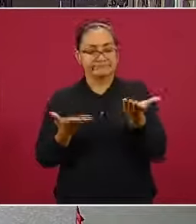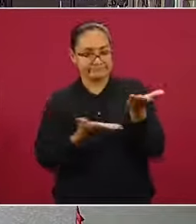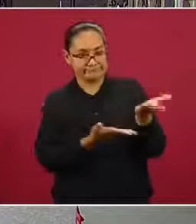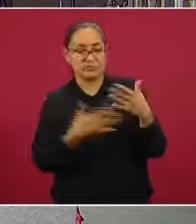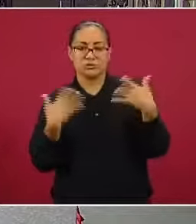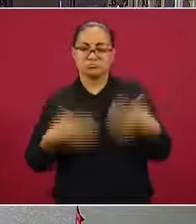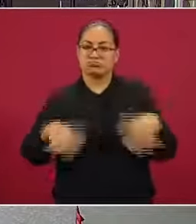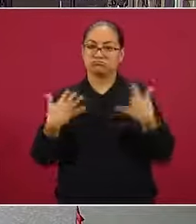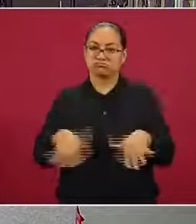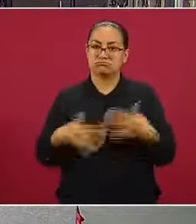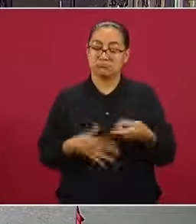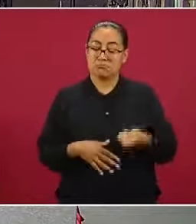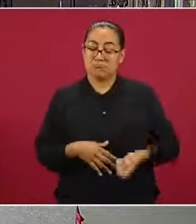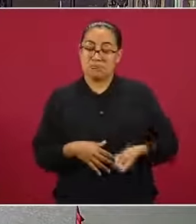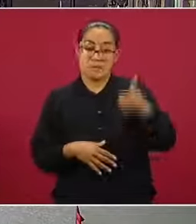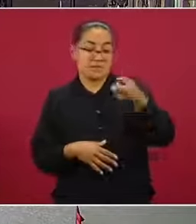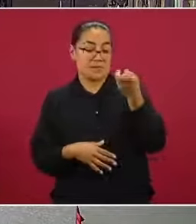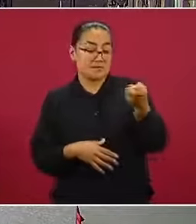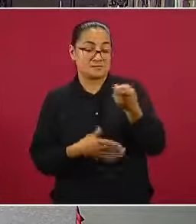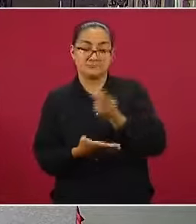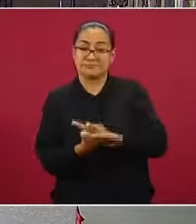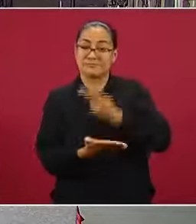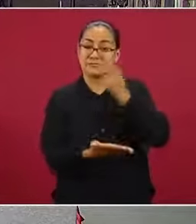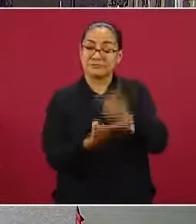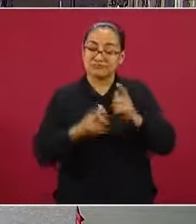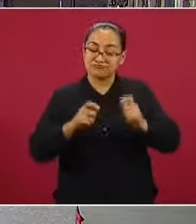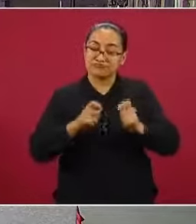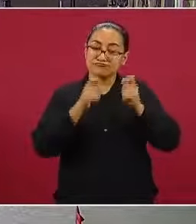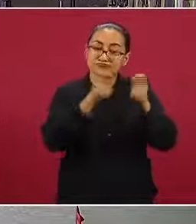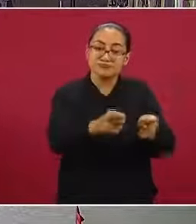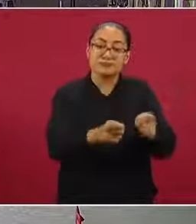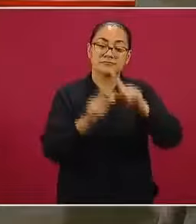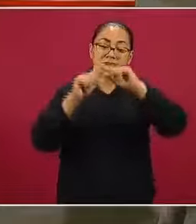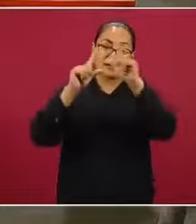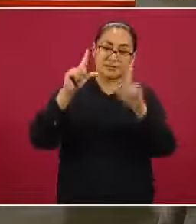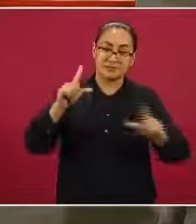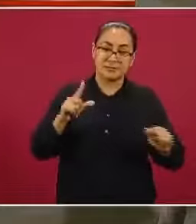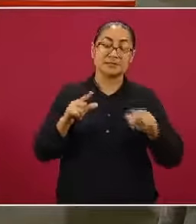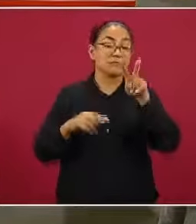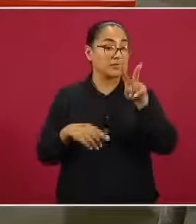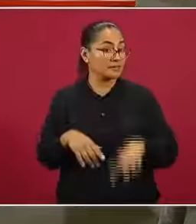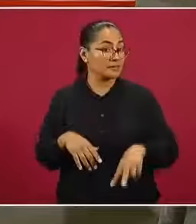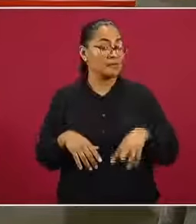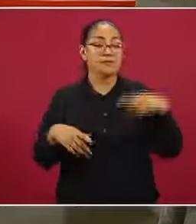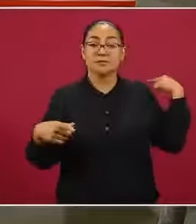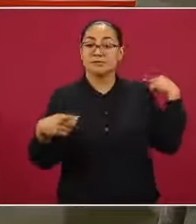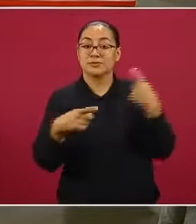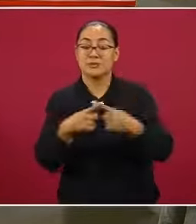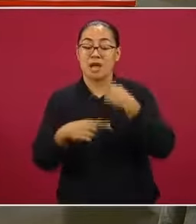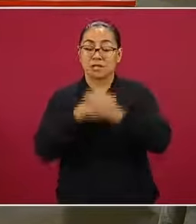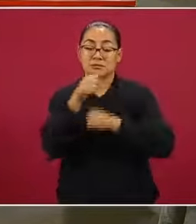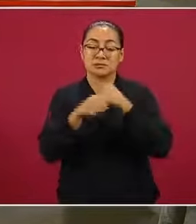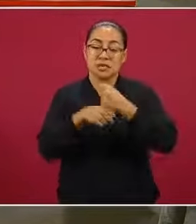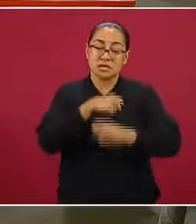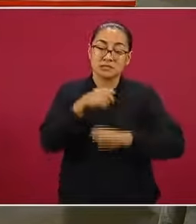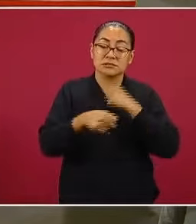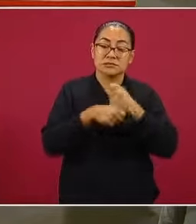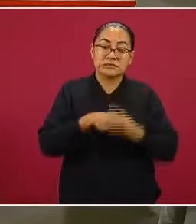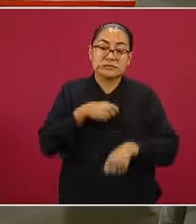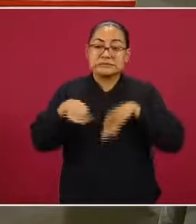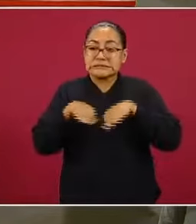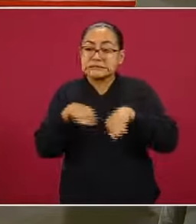recibir este reconocimiento al trabajo que efectivamente depende de muchos años y de muchas personas que han dedicado